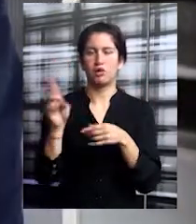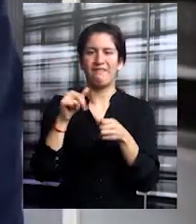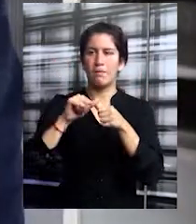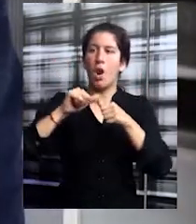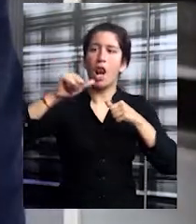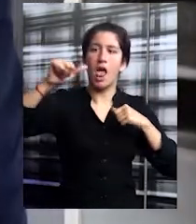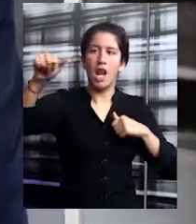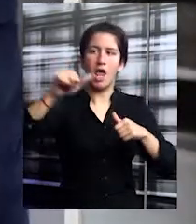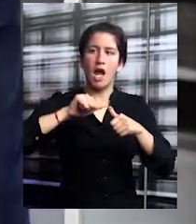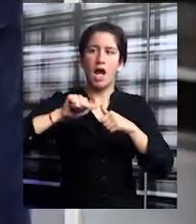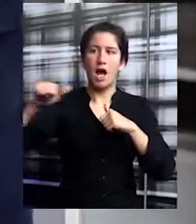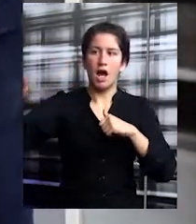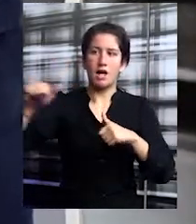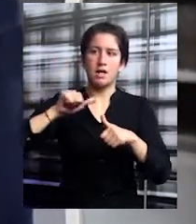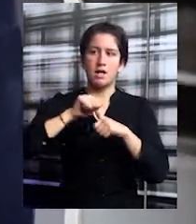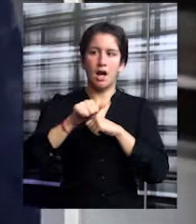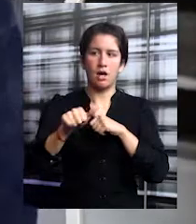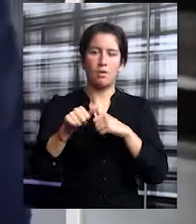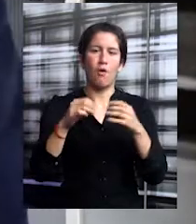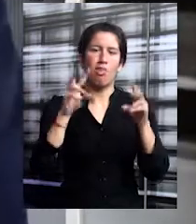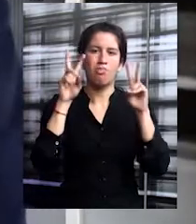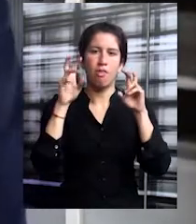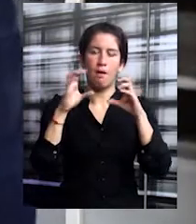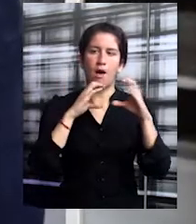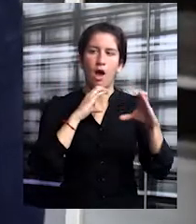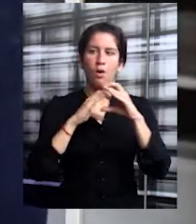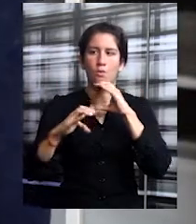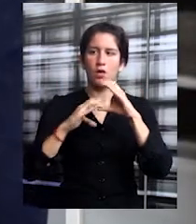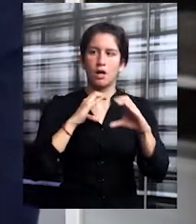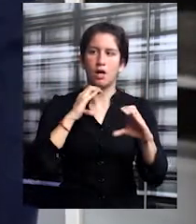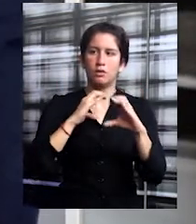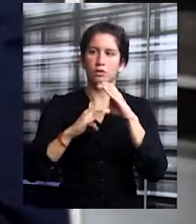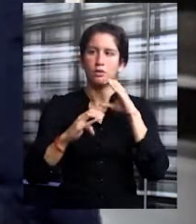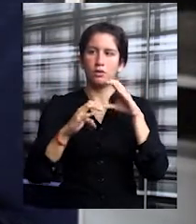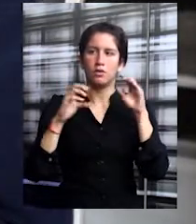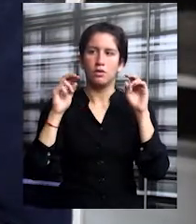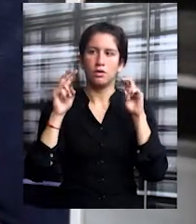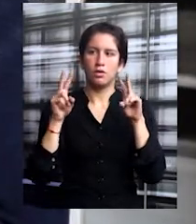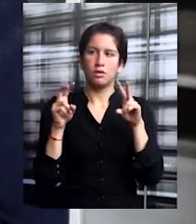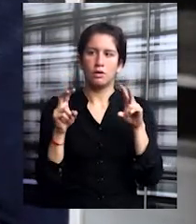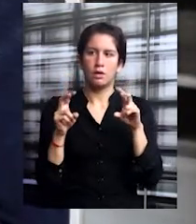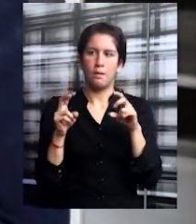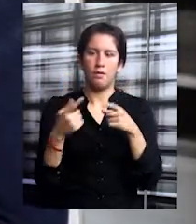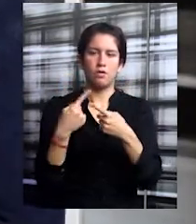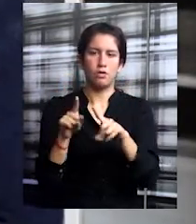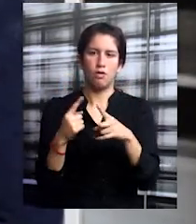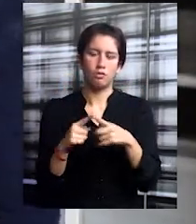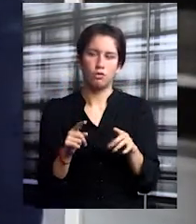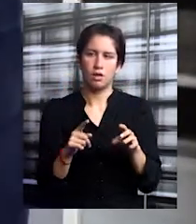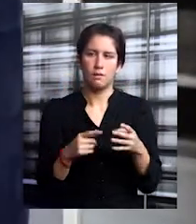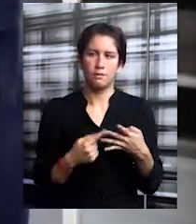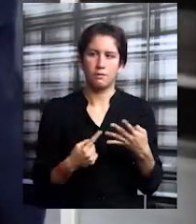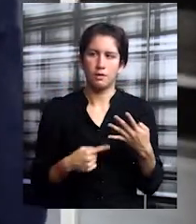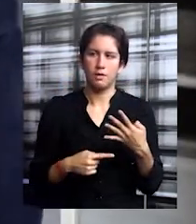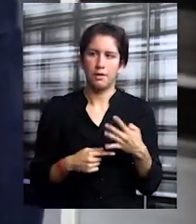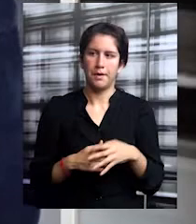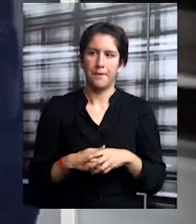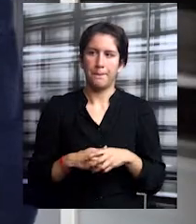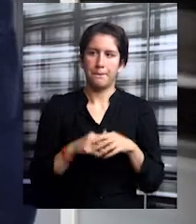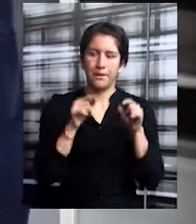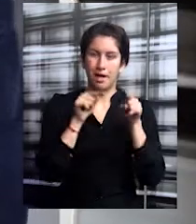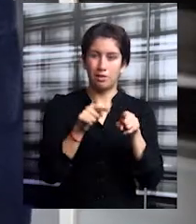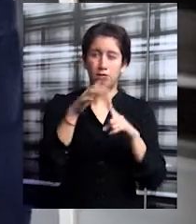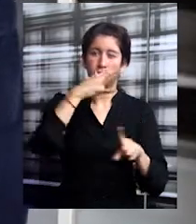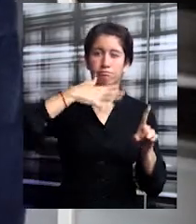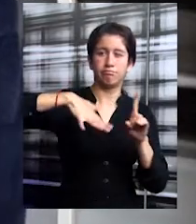estemos tan cerca hoy con el tema de las comunicaciones, pero bien sabemos, por ejemplo, que las redes sociales se llenan de otro tipo de mensajes hoy. Y hay otro tipo de situaciones